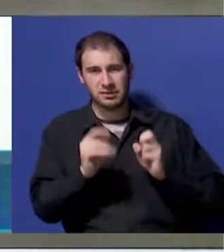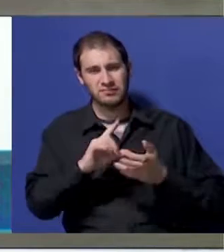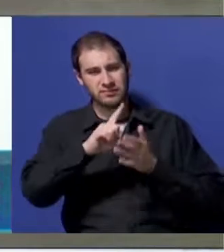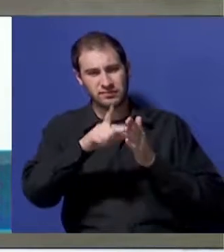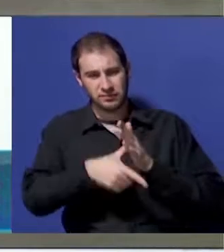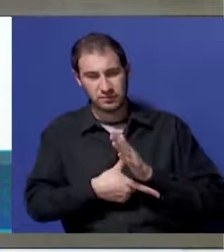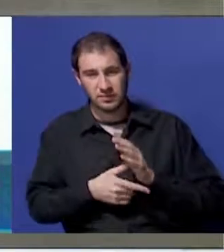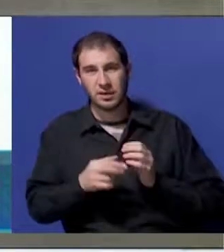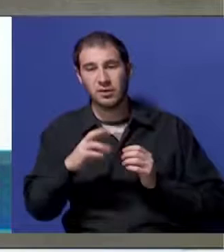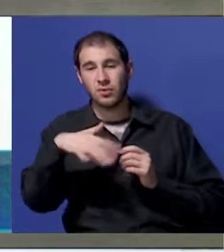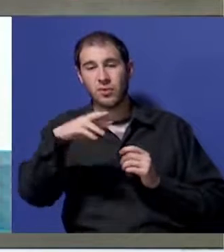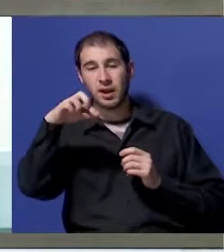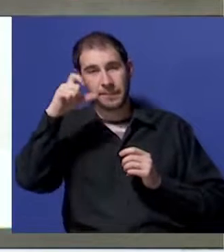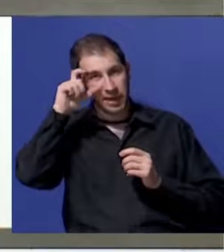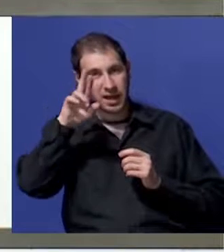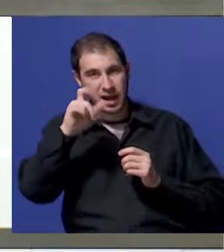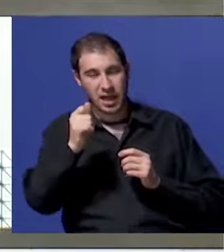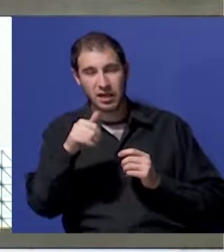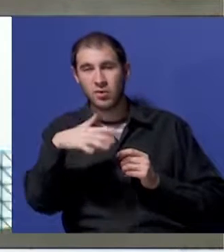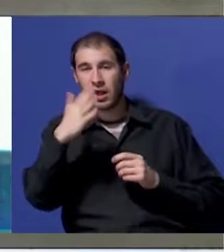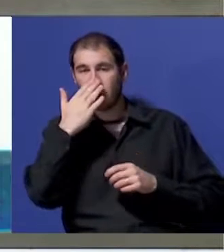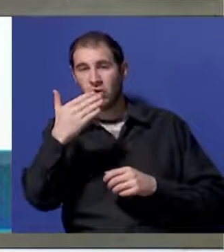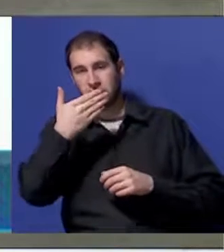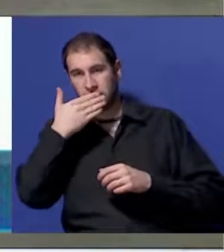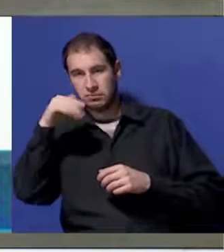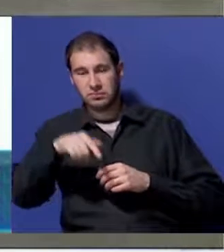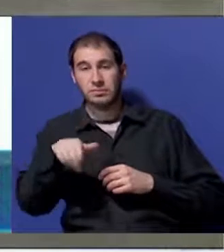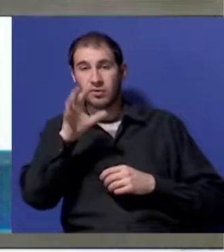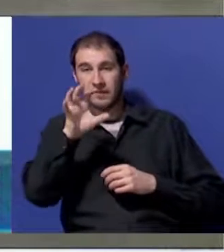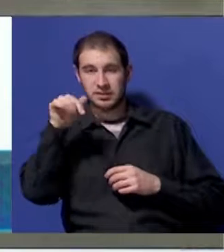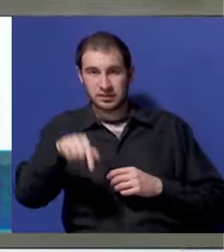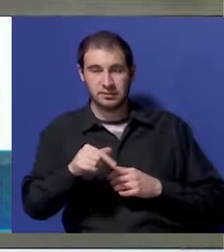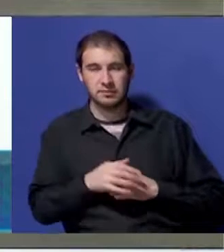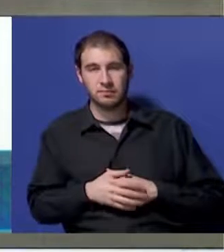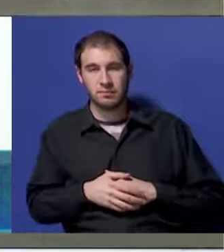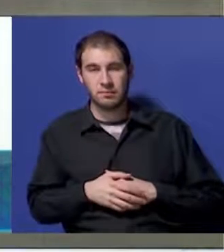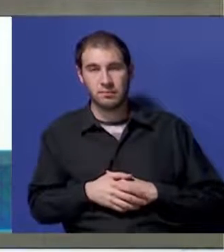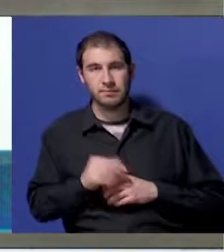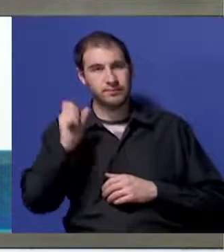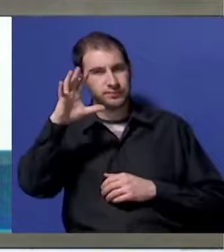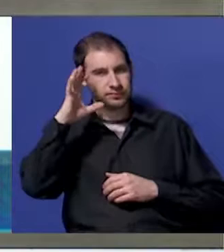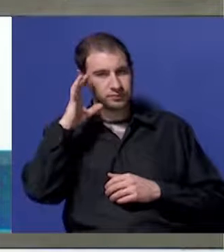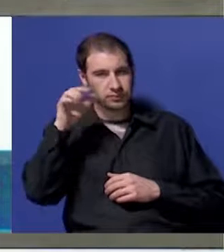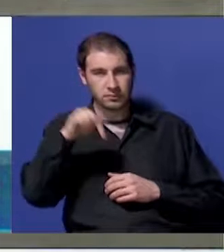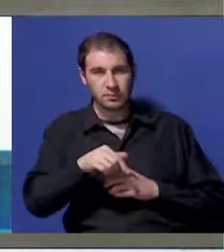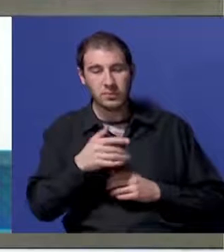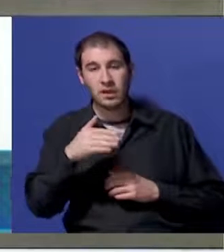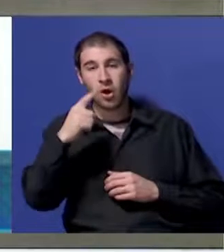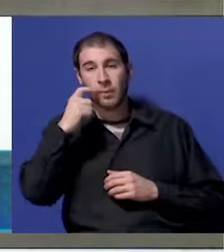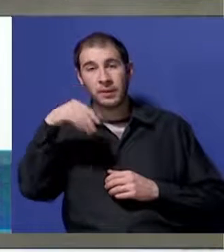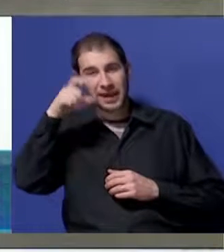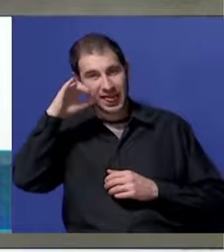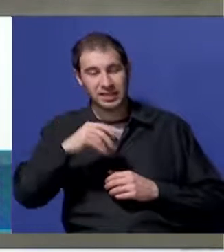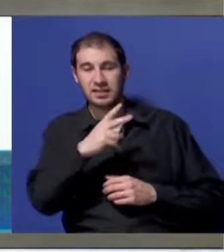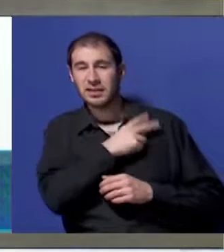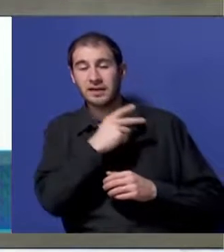larga. La Perla fue el centro clandestino de Córdoba más importante de esa provincia y tengamos en cuenta que Menéndez era el jefe